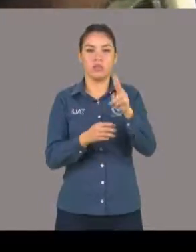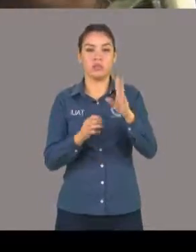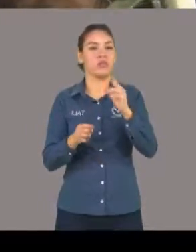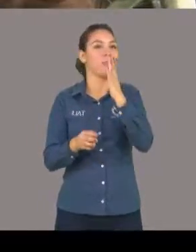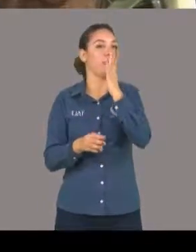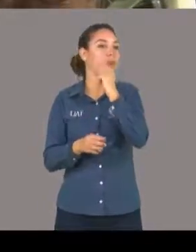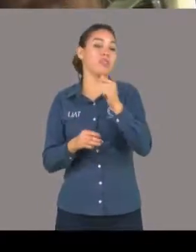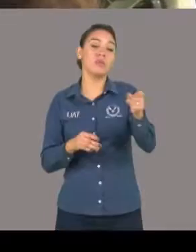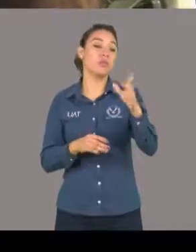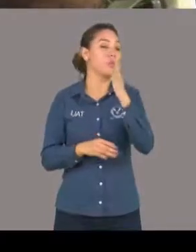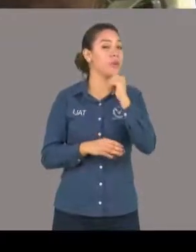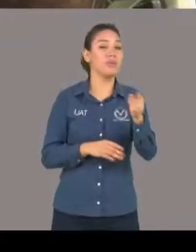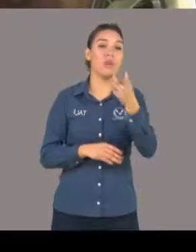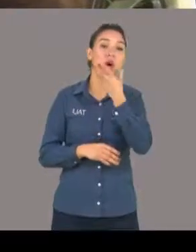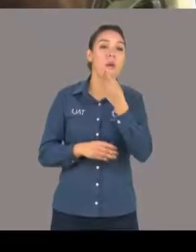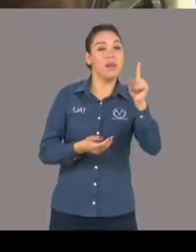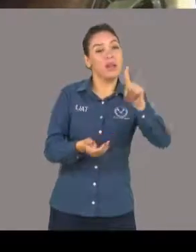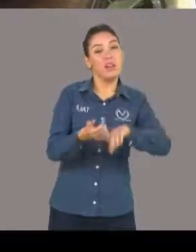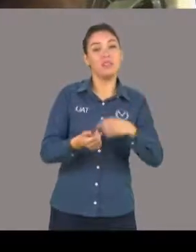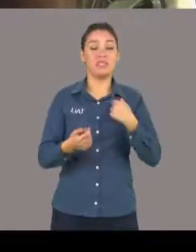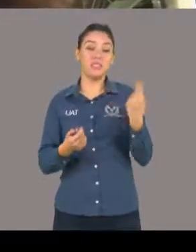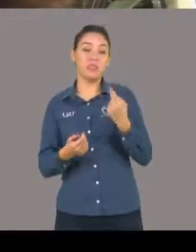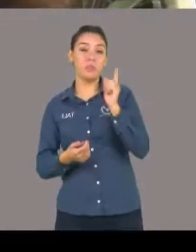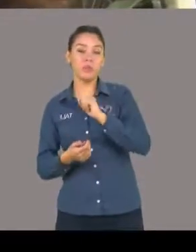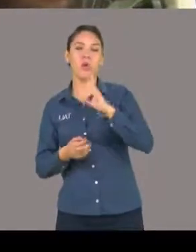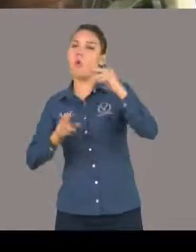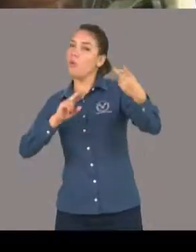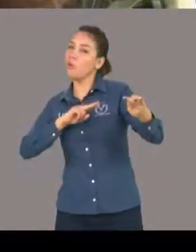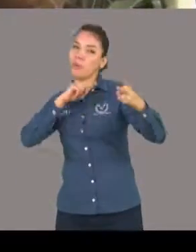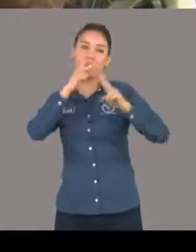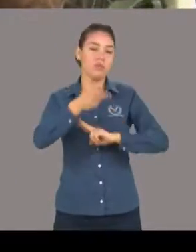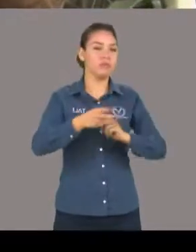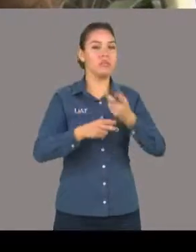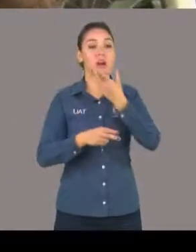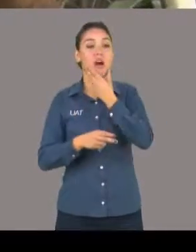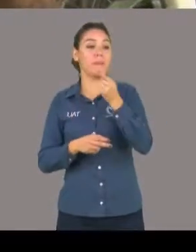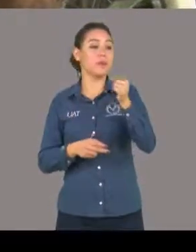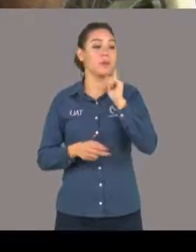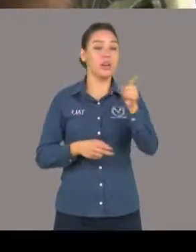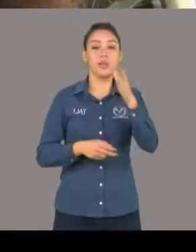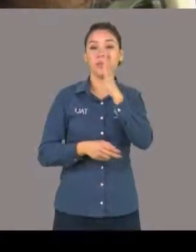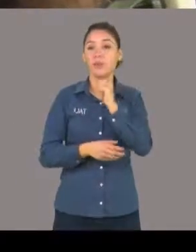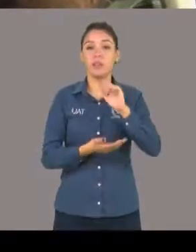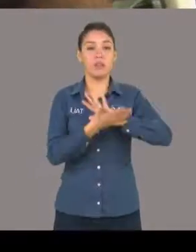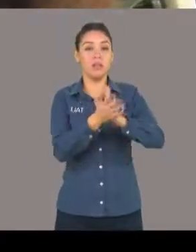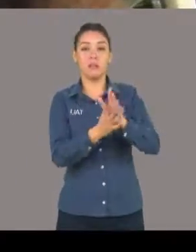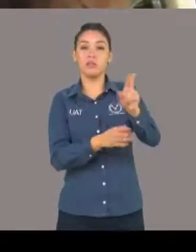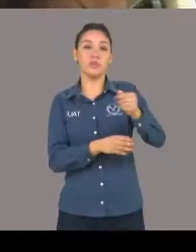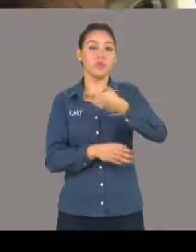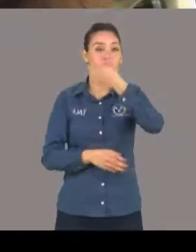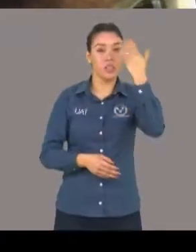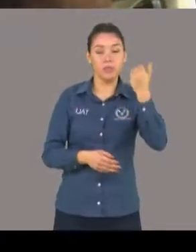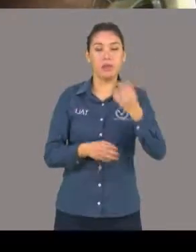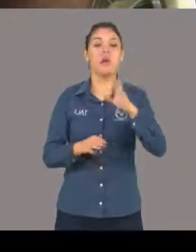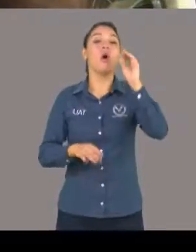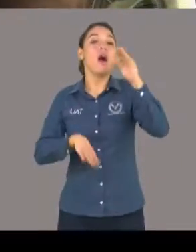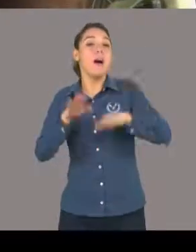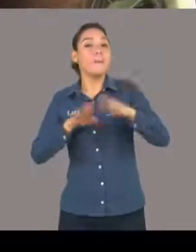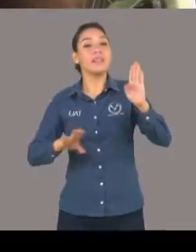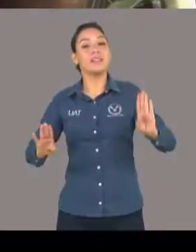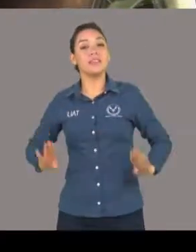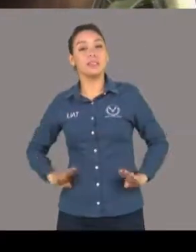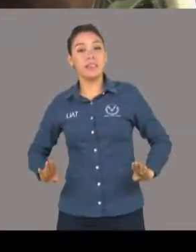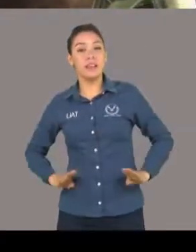hombre o ser mujer no pueden hacer ciertas cosas o que haya ciertas cosas o ciertas